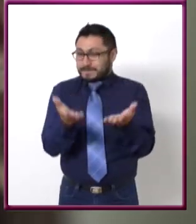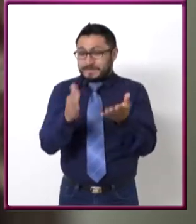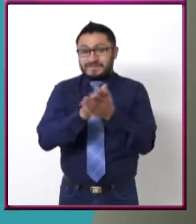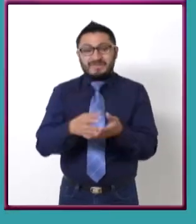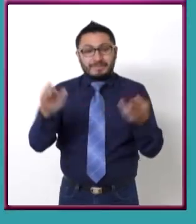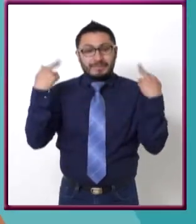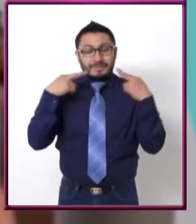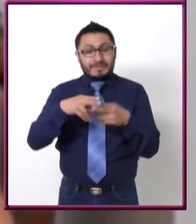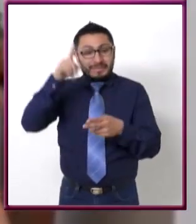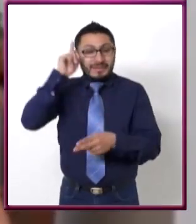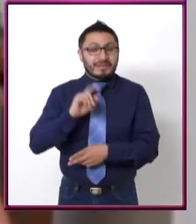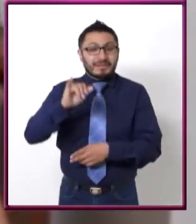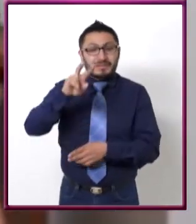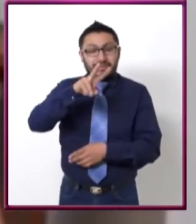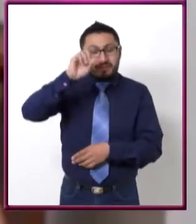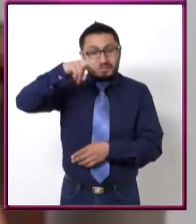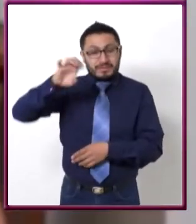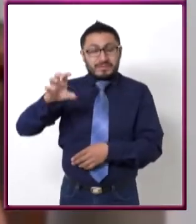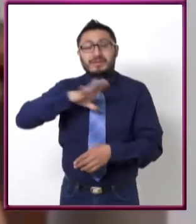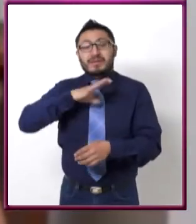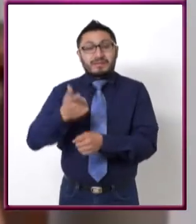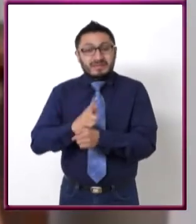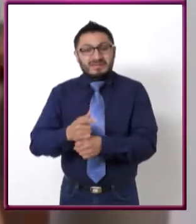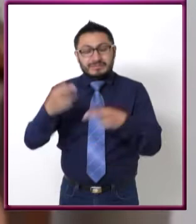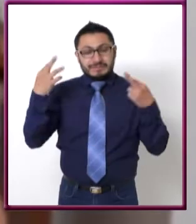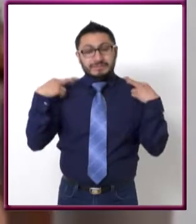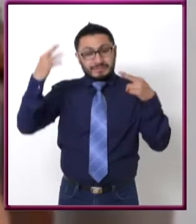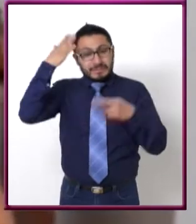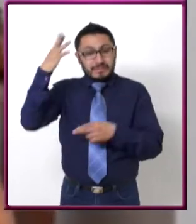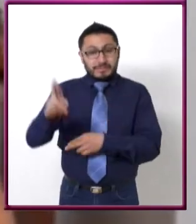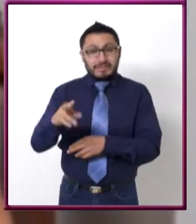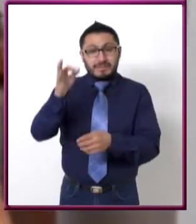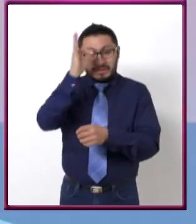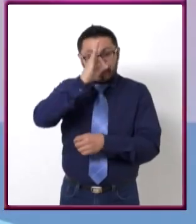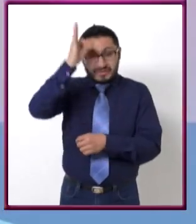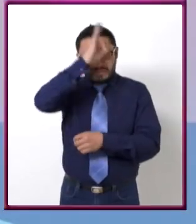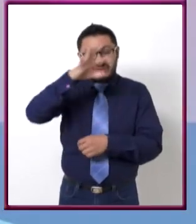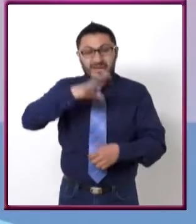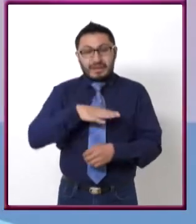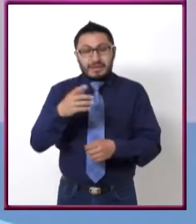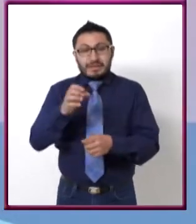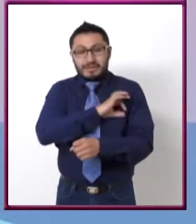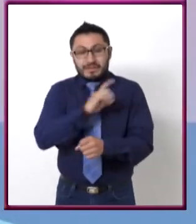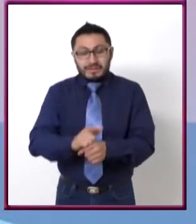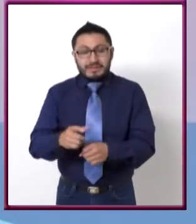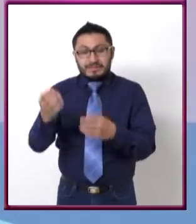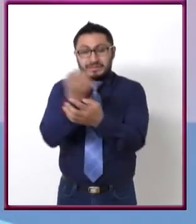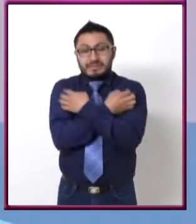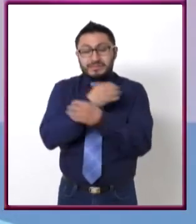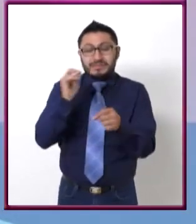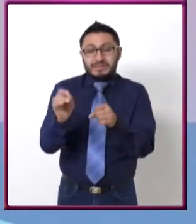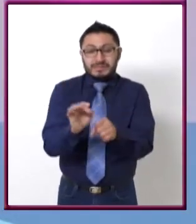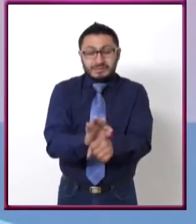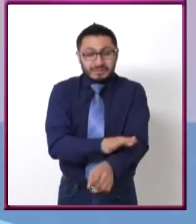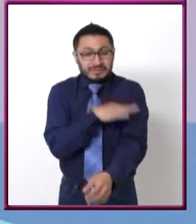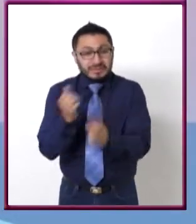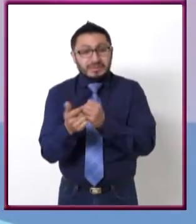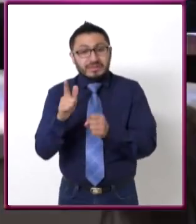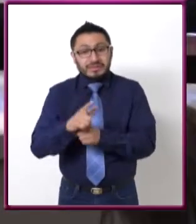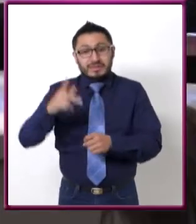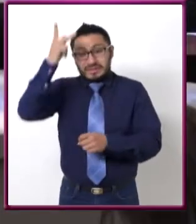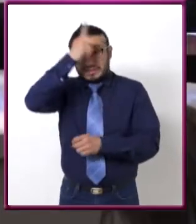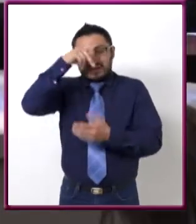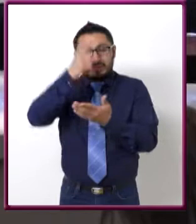especiales. La maestra Yvonne Klein es licenciada y maestra en filosofía y es especialista en educación